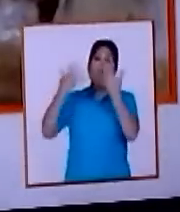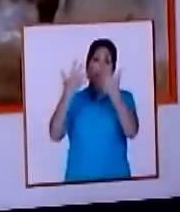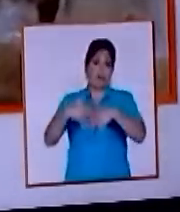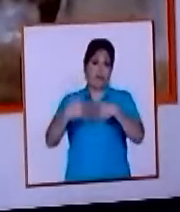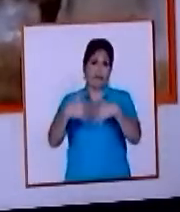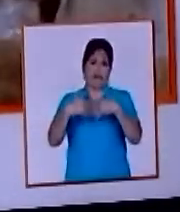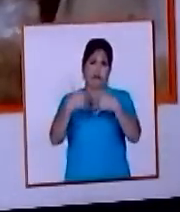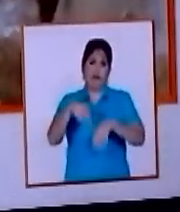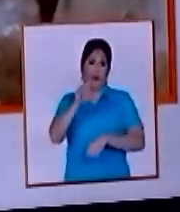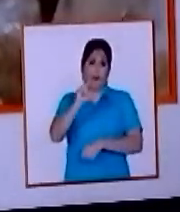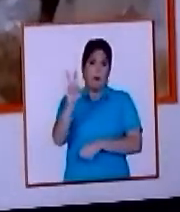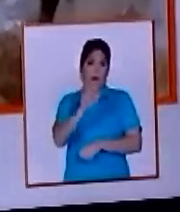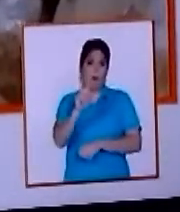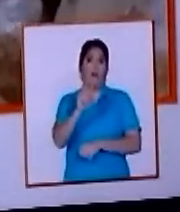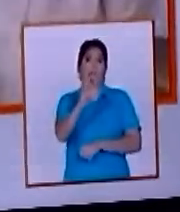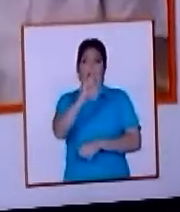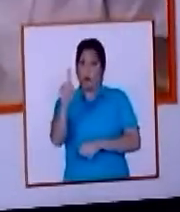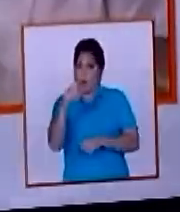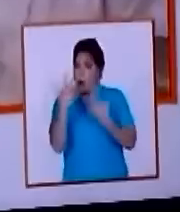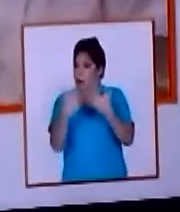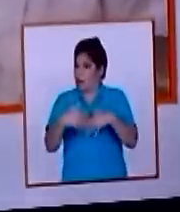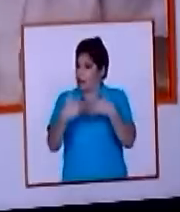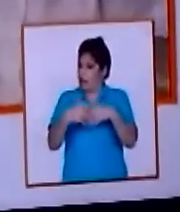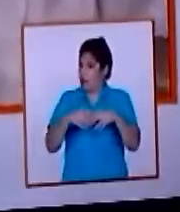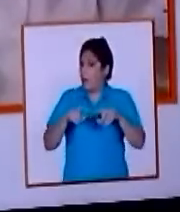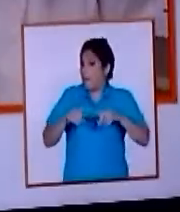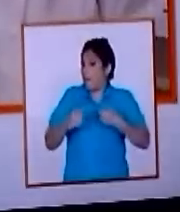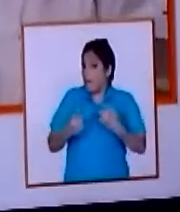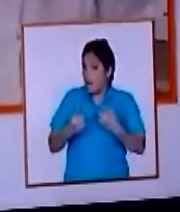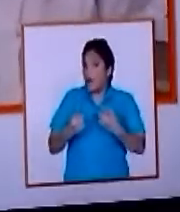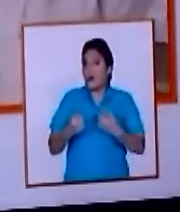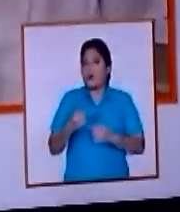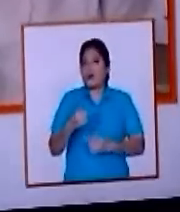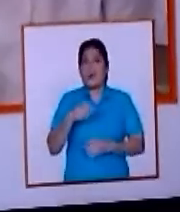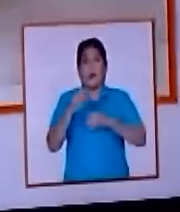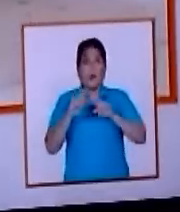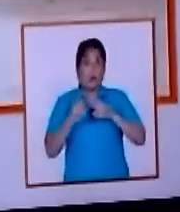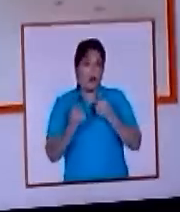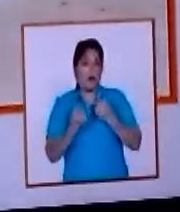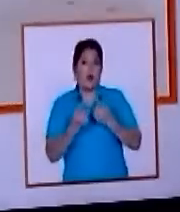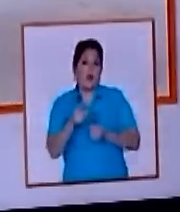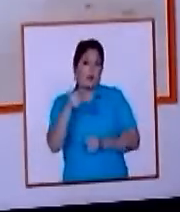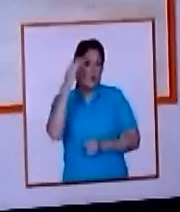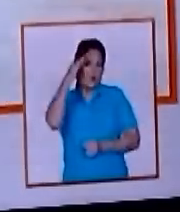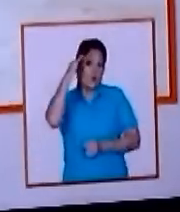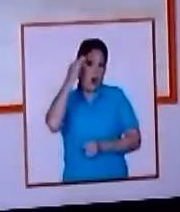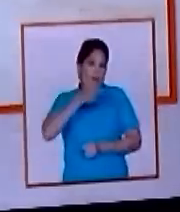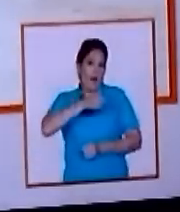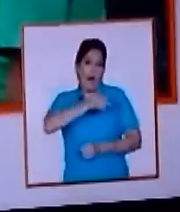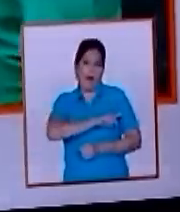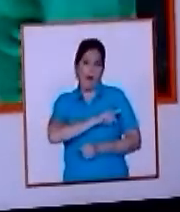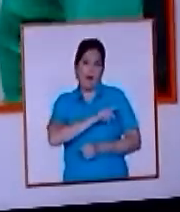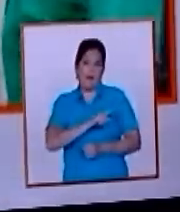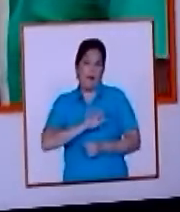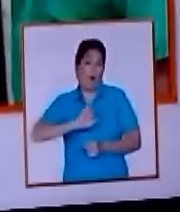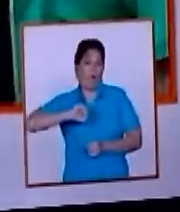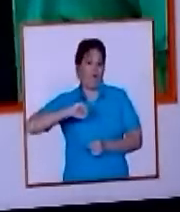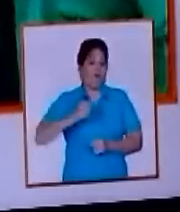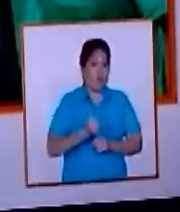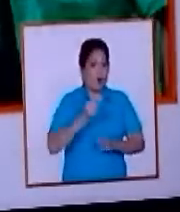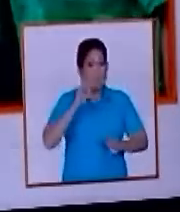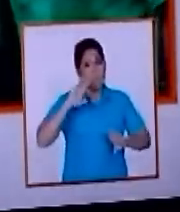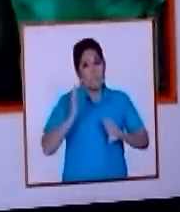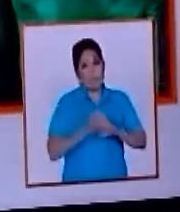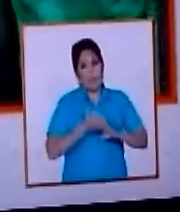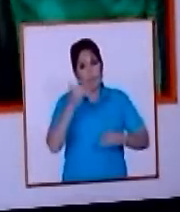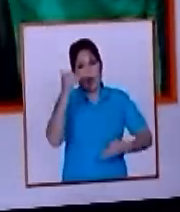y en el 2021 y en esto está incidiendo creo que temas abordado por nuestro primer secretario en el día de ayer el arrami momento de las medidas del bloqueo